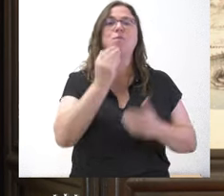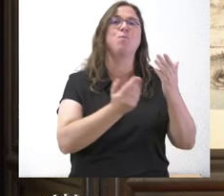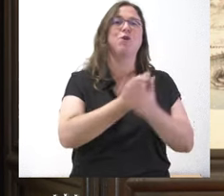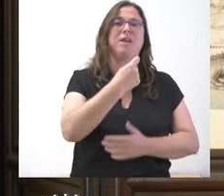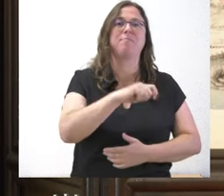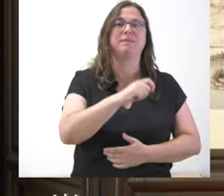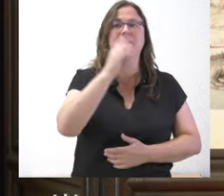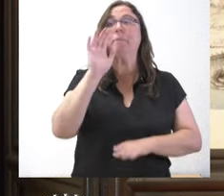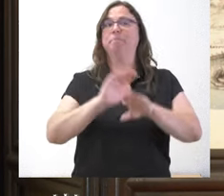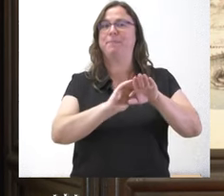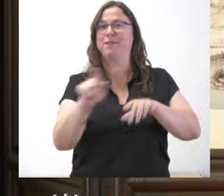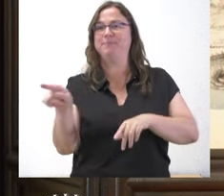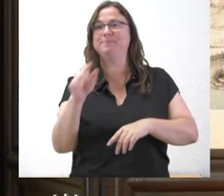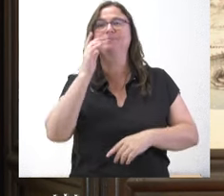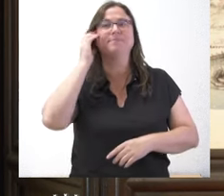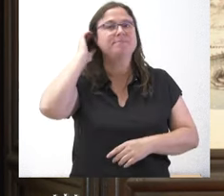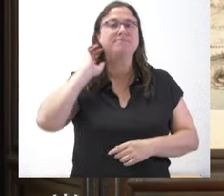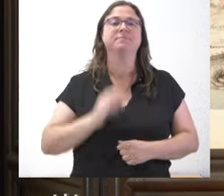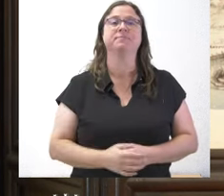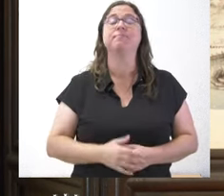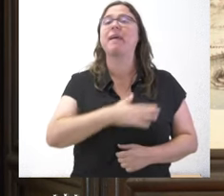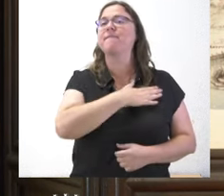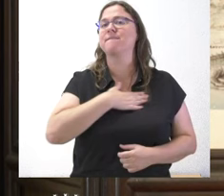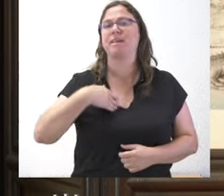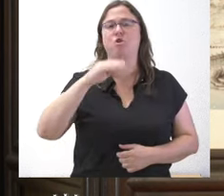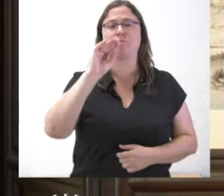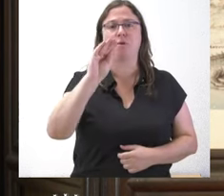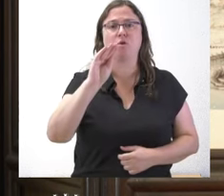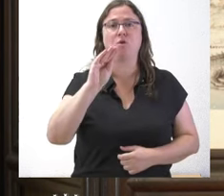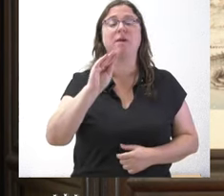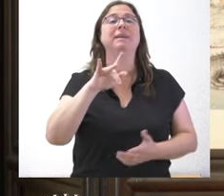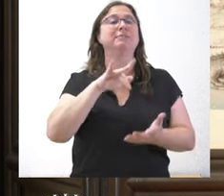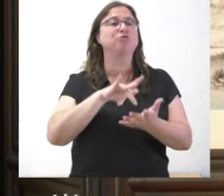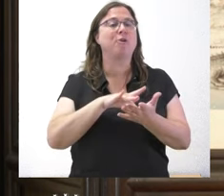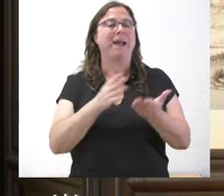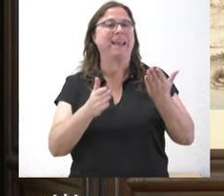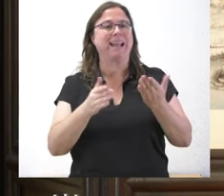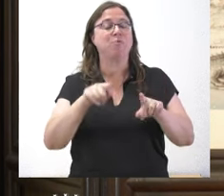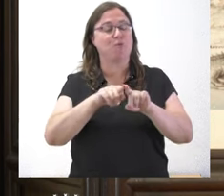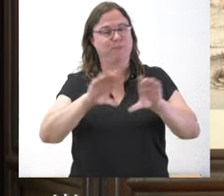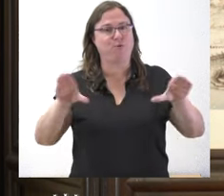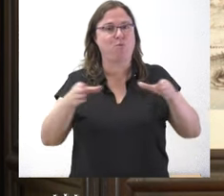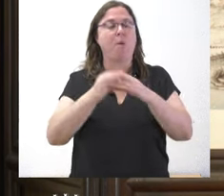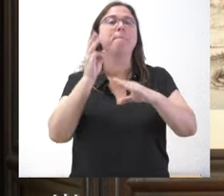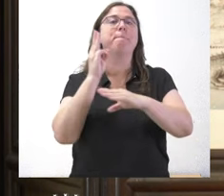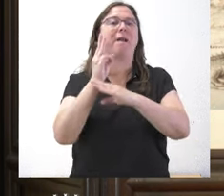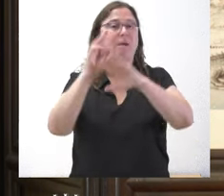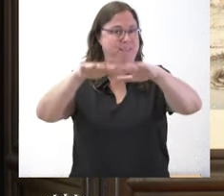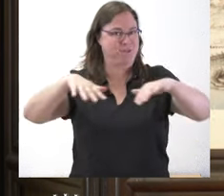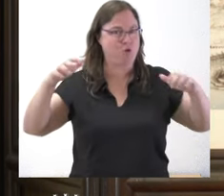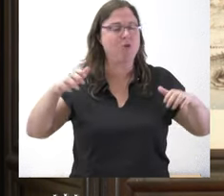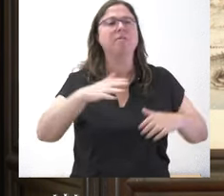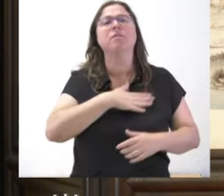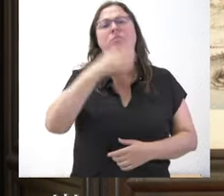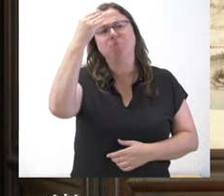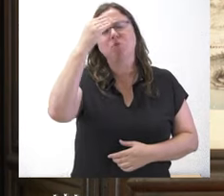Ah perdón sí sí quería preguntarle ante el nuevo equilibrio de fuerzas que que ha quedado en el parlamento eh Me gustaría saber qué espera de